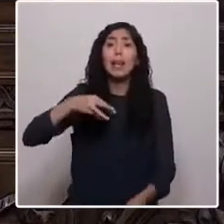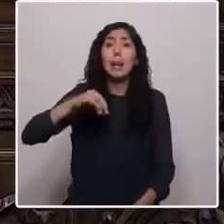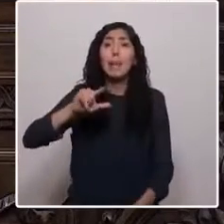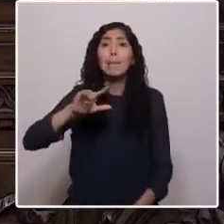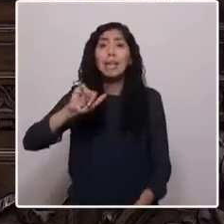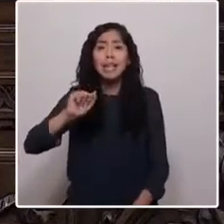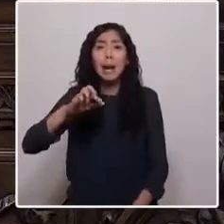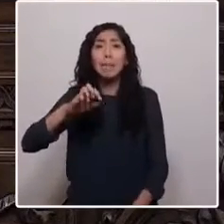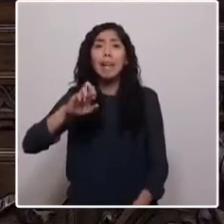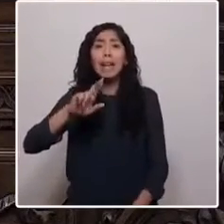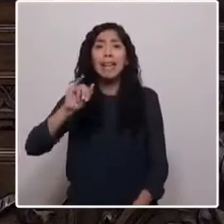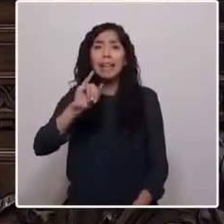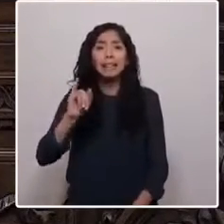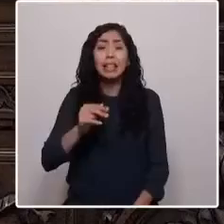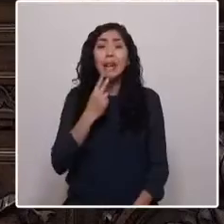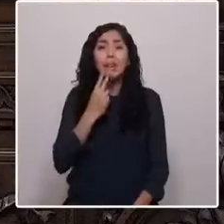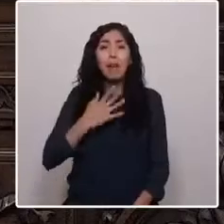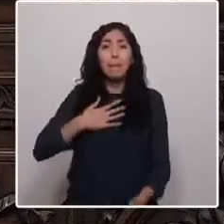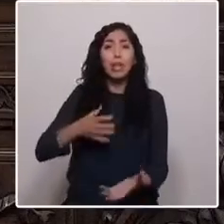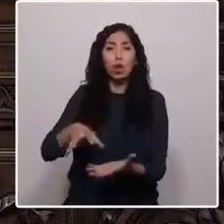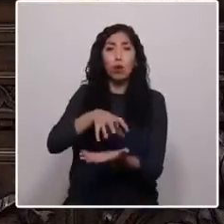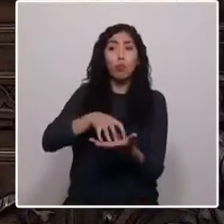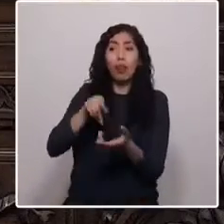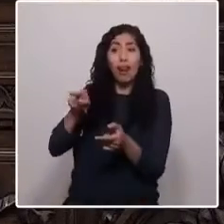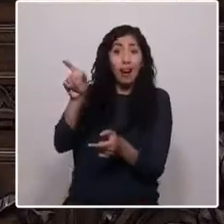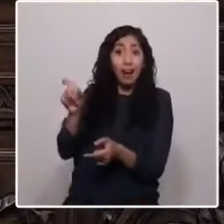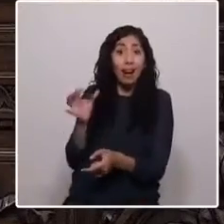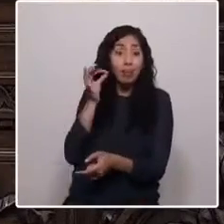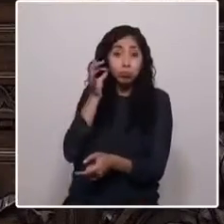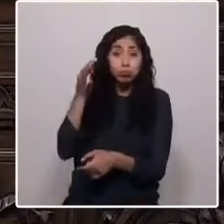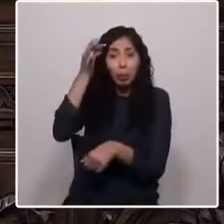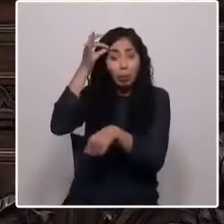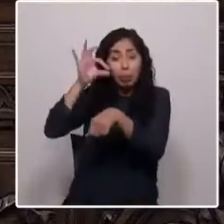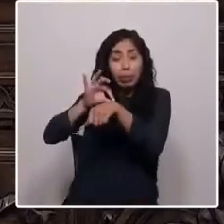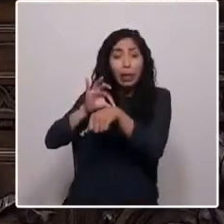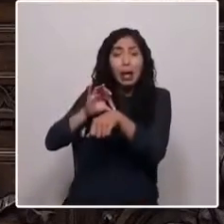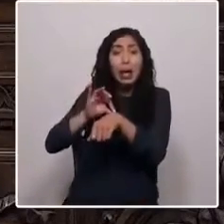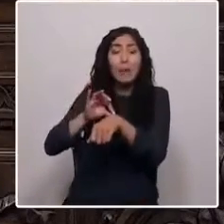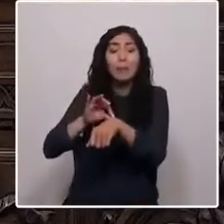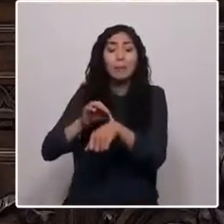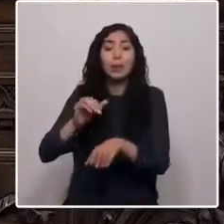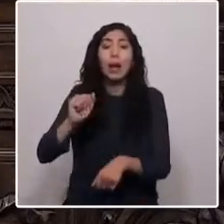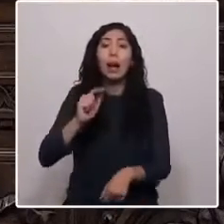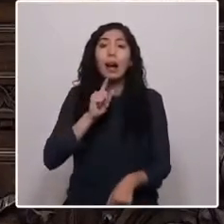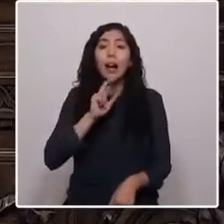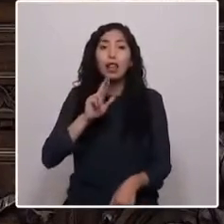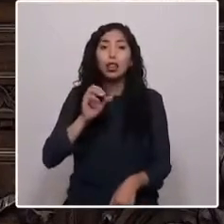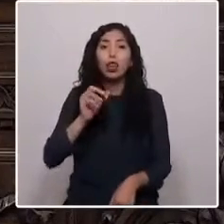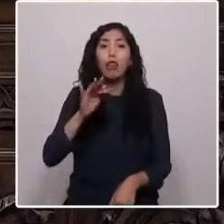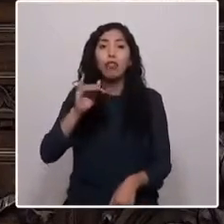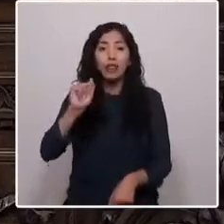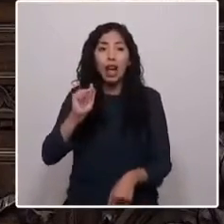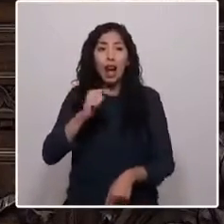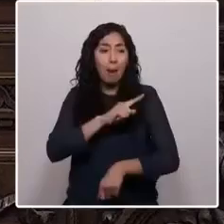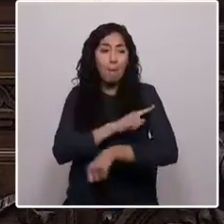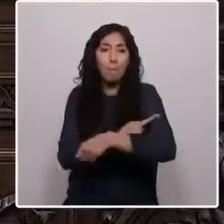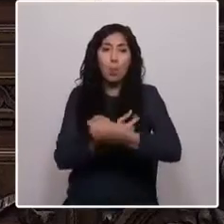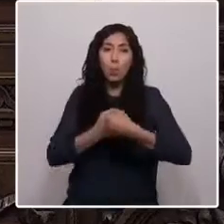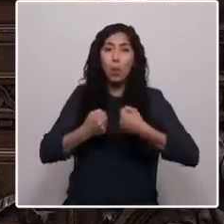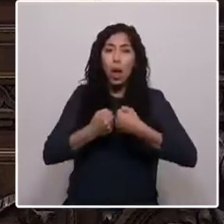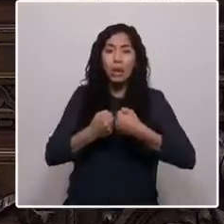de mi comuna. Ella acaba de ser diagnosticada con atrofia muscular espinal tipo 2 y necesita recaudar más